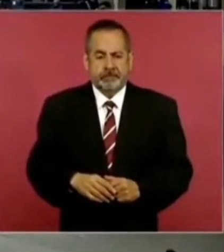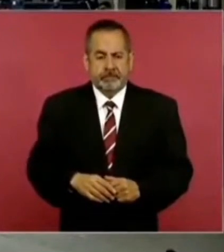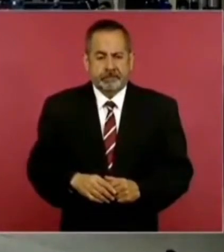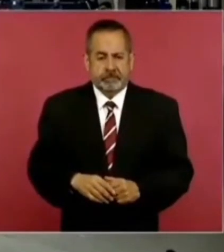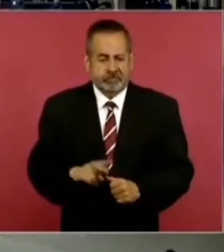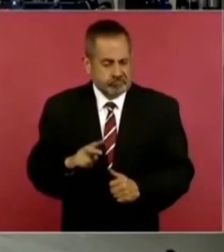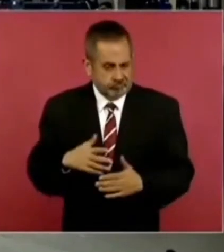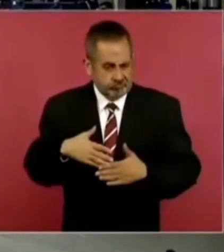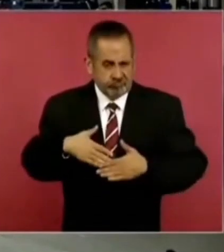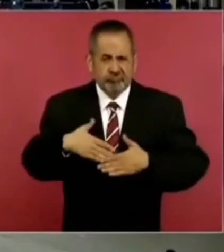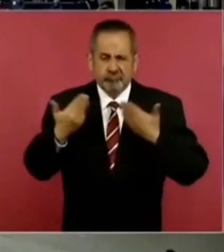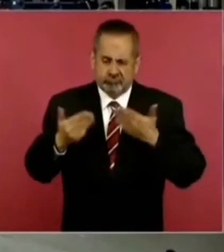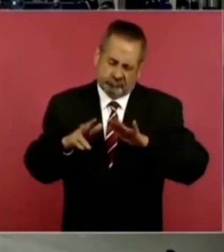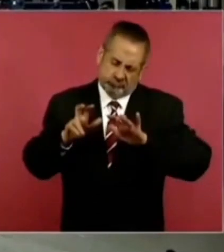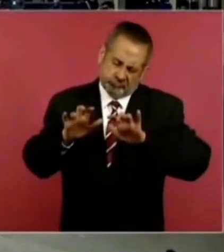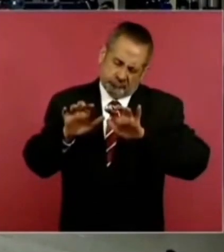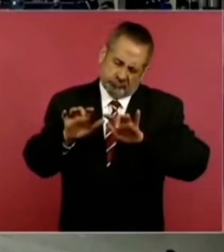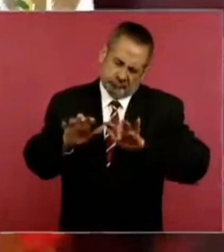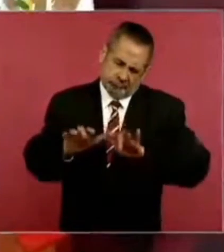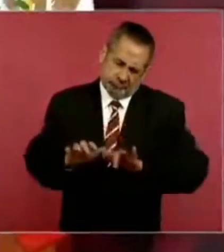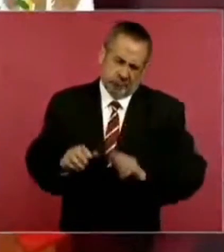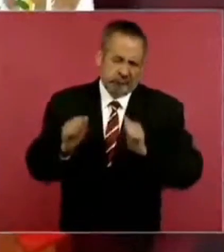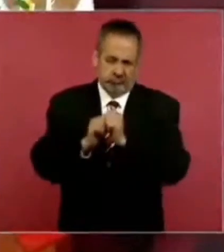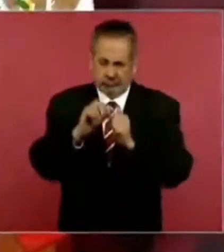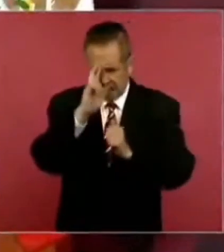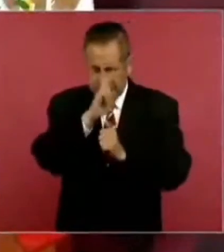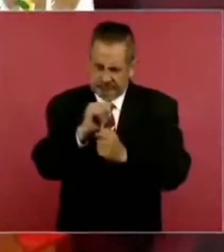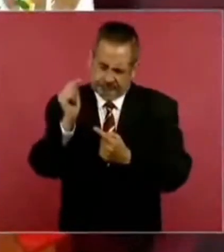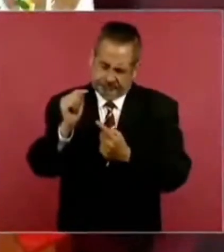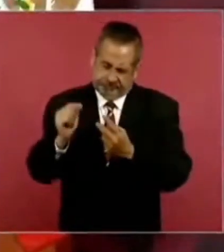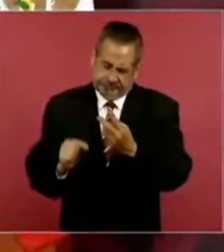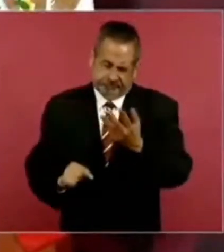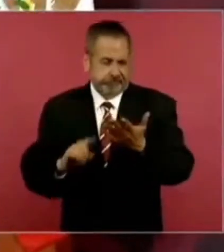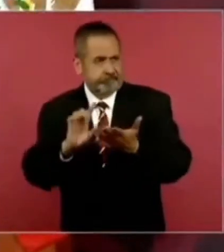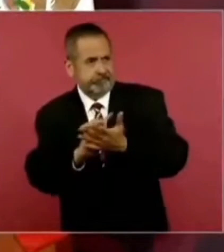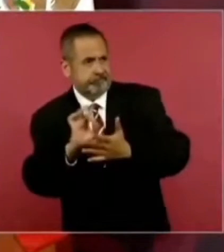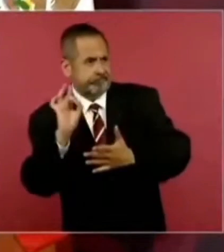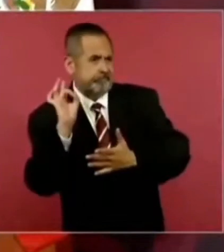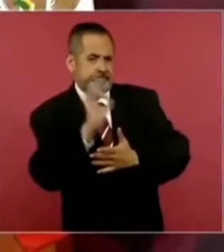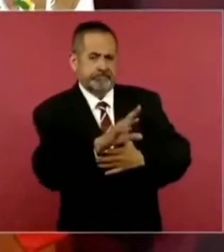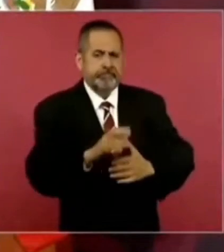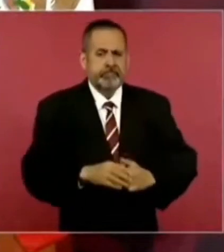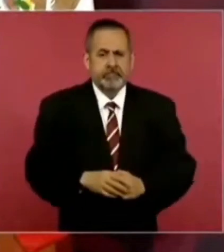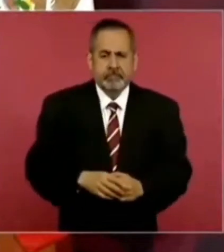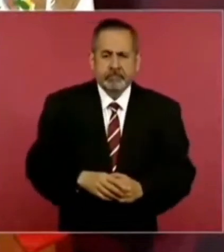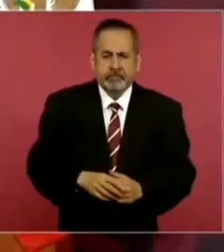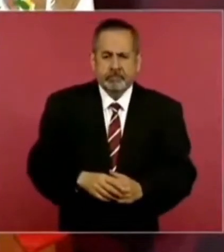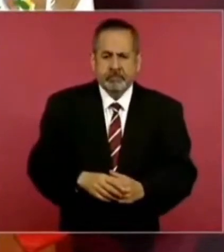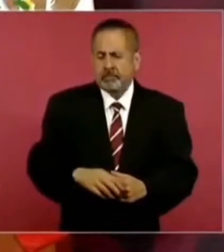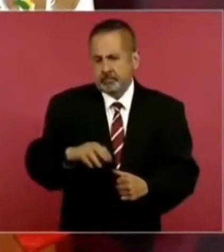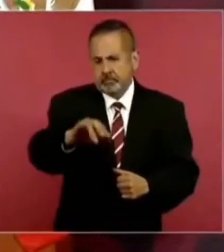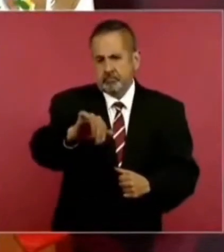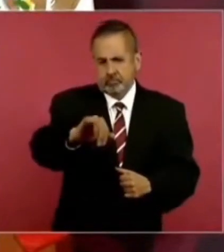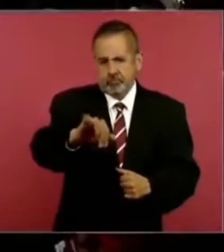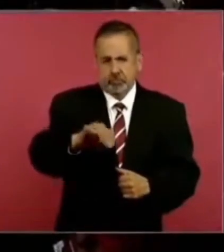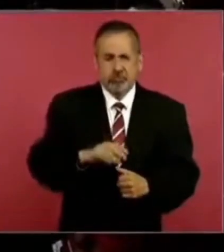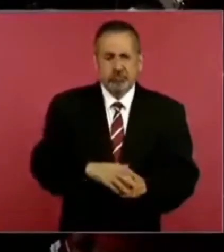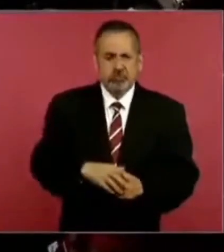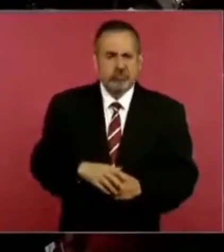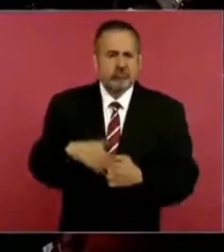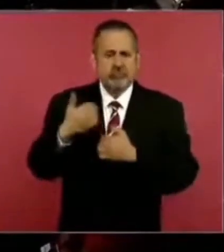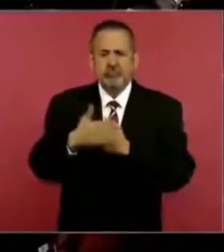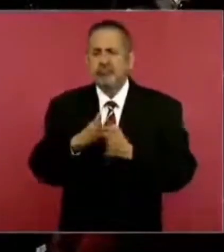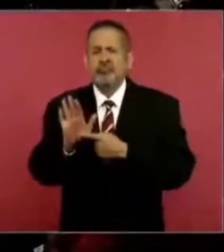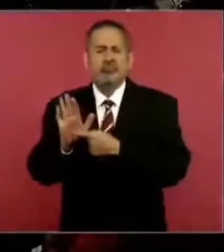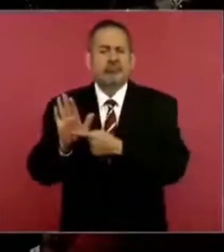franqueza y respeto. Le enviaré una carta. Sí, voy a darle a